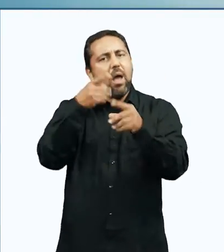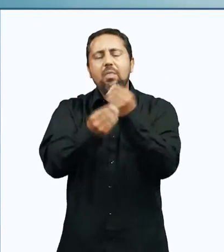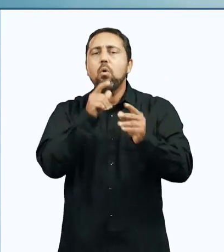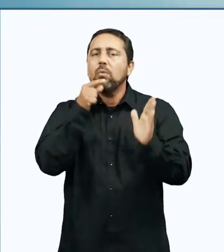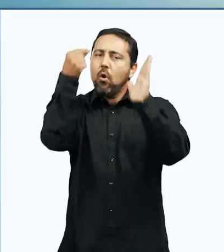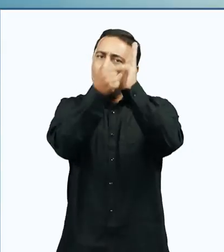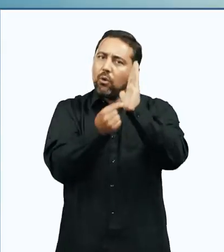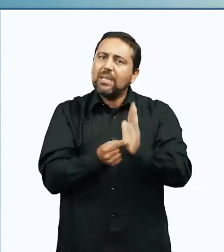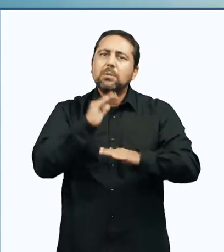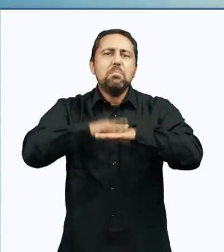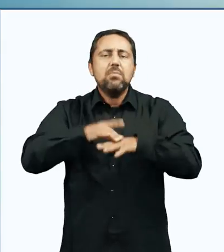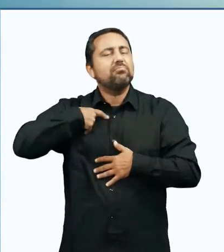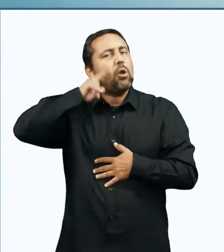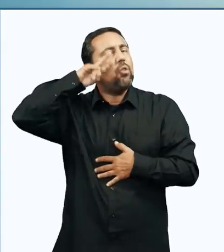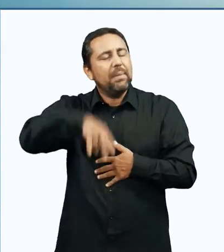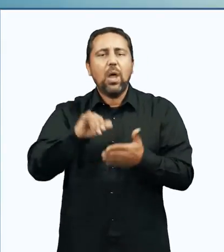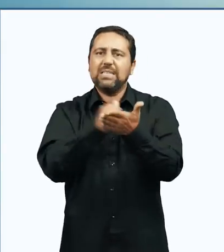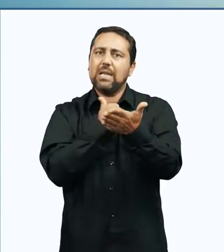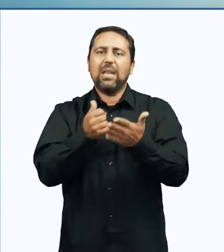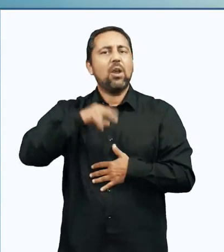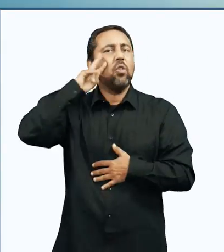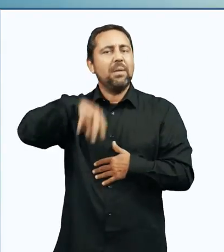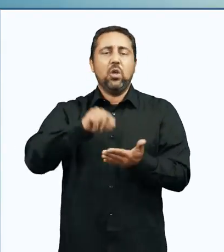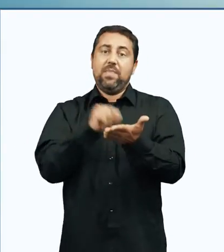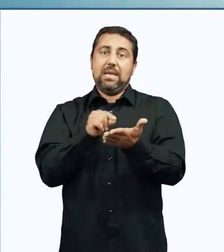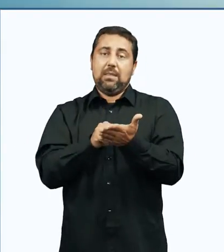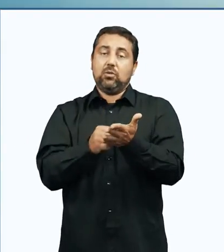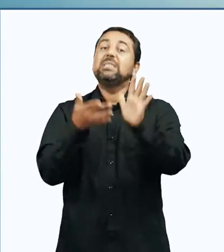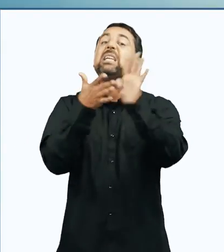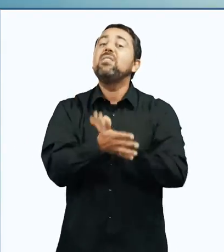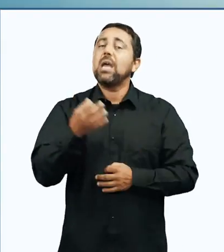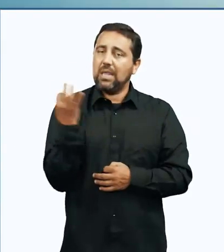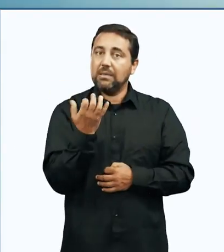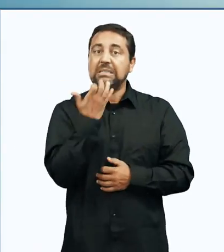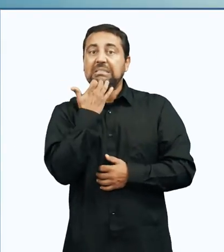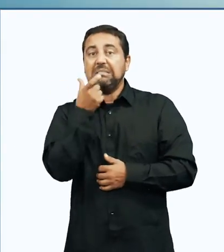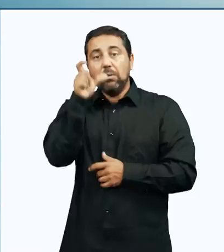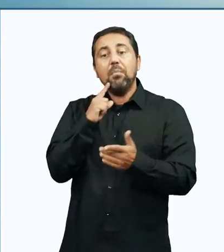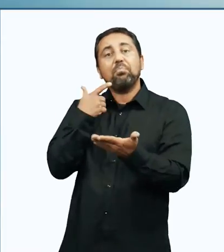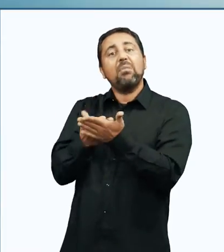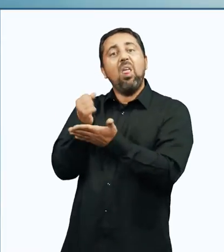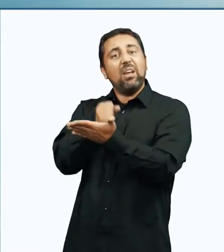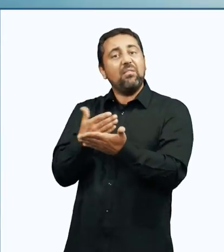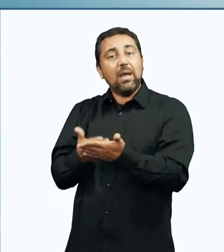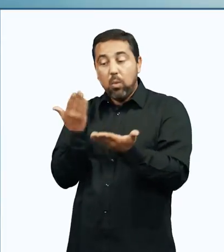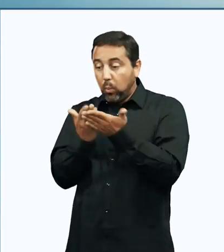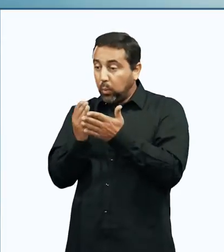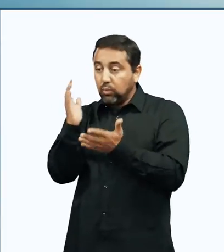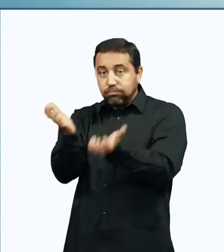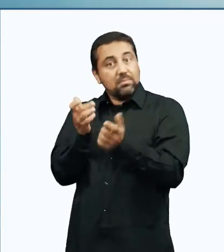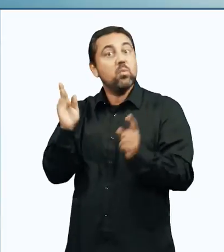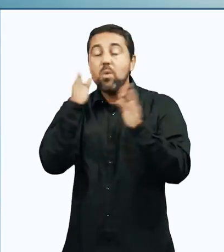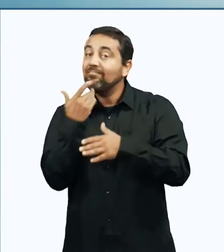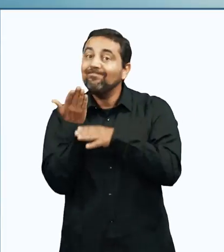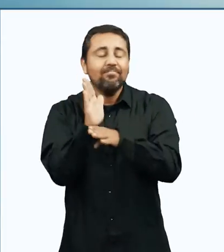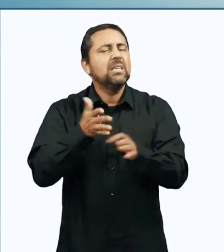todos a todos los estudiantes de la misma imprescindible para obtener los créditos necesarios para superar la asignatura de reconocimiento